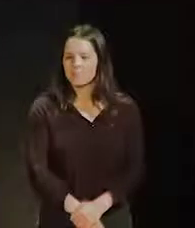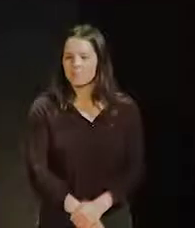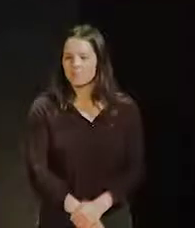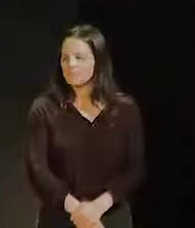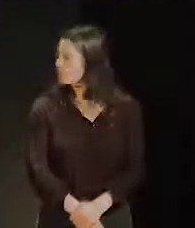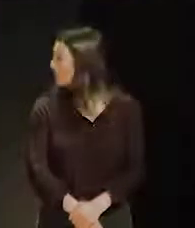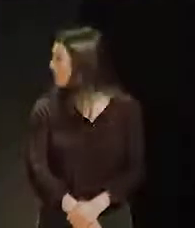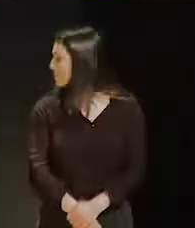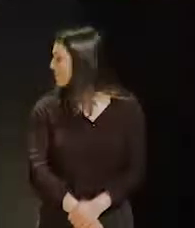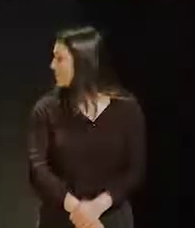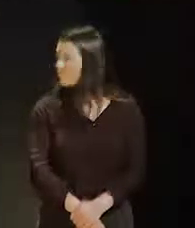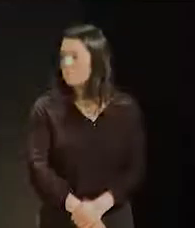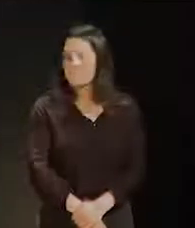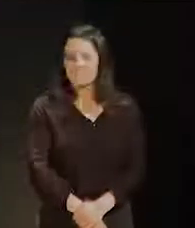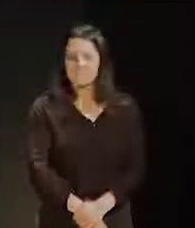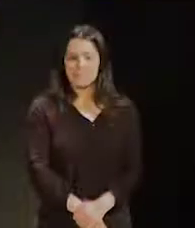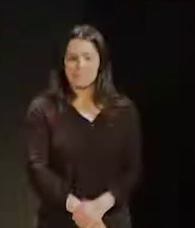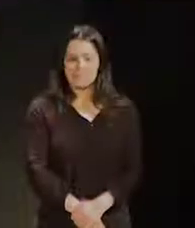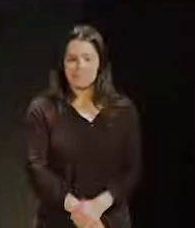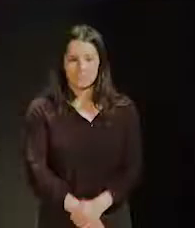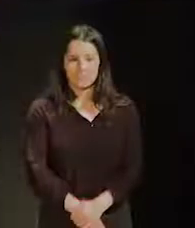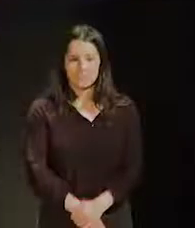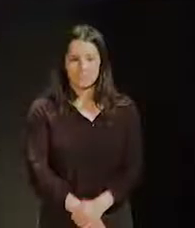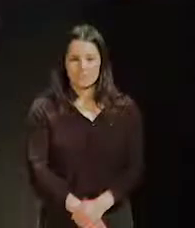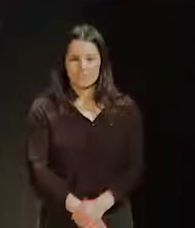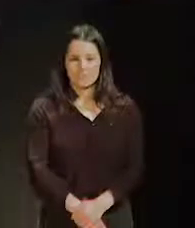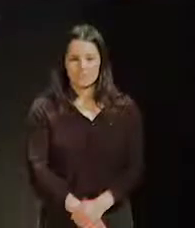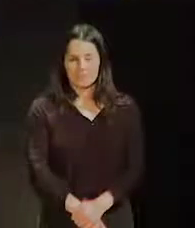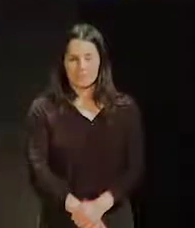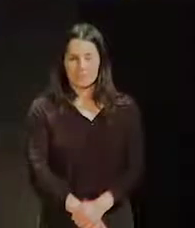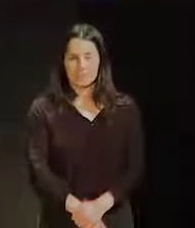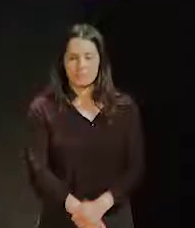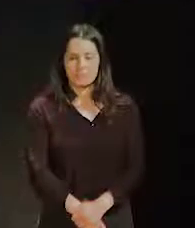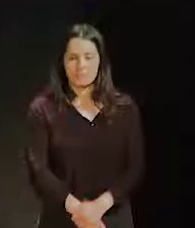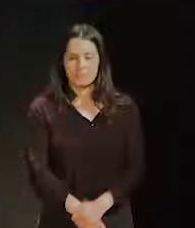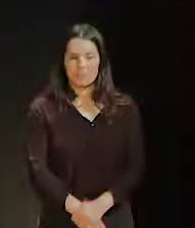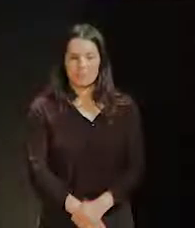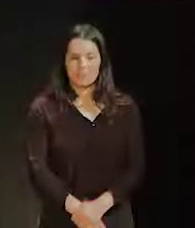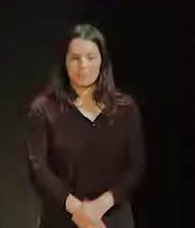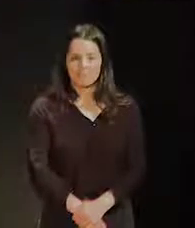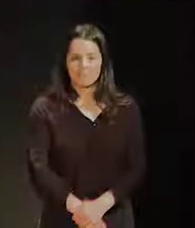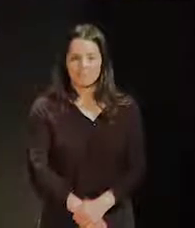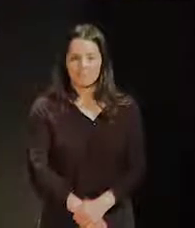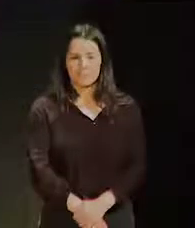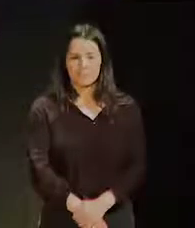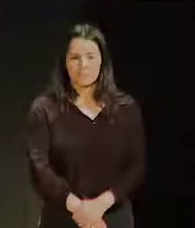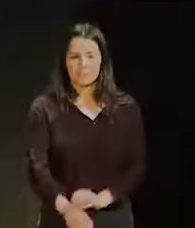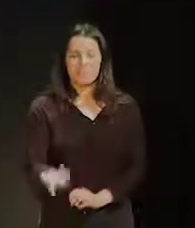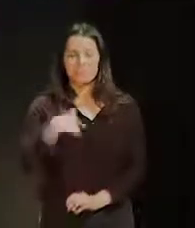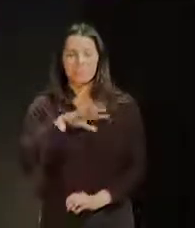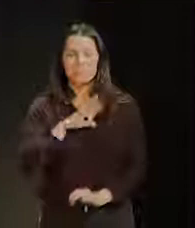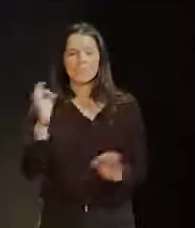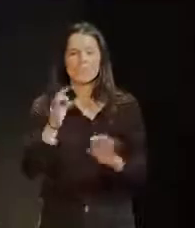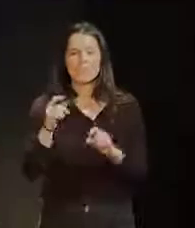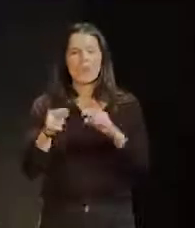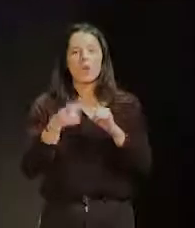claro. Déjame, no, algo muy importante para ayudar a la gente. Hemos tenido que hacer muchas estrategias.